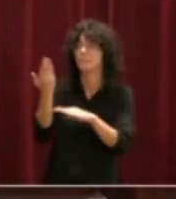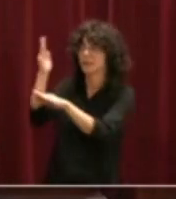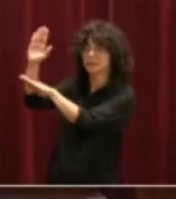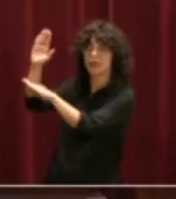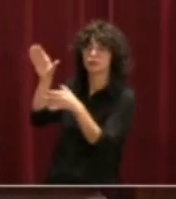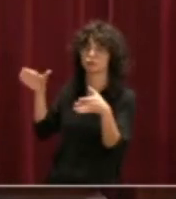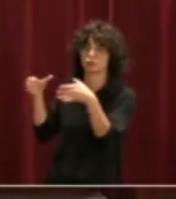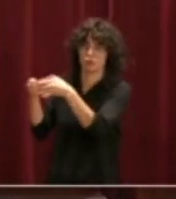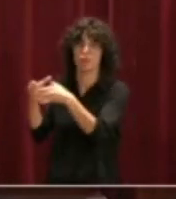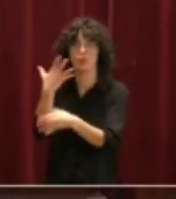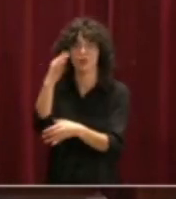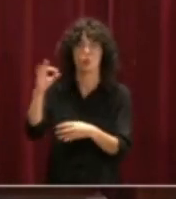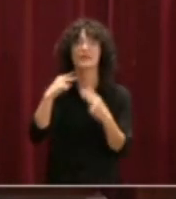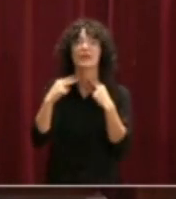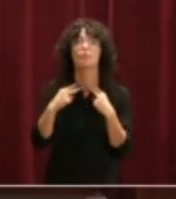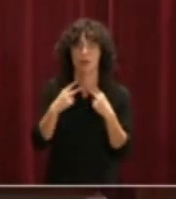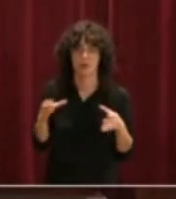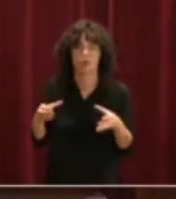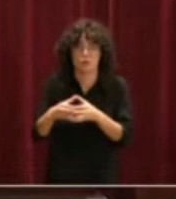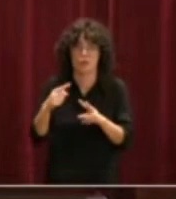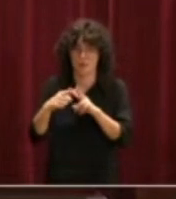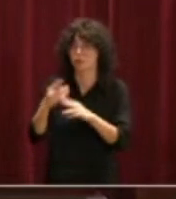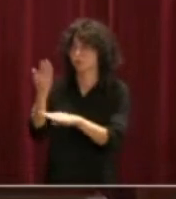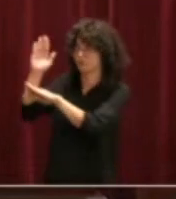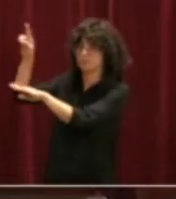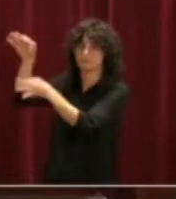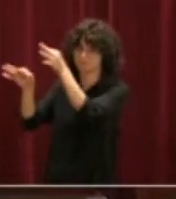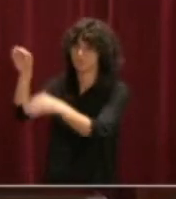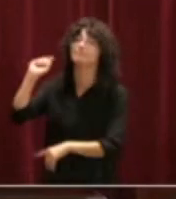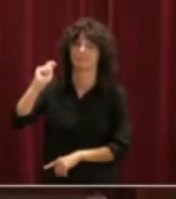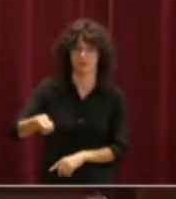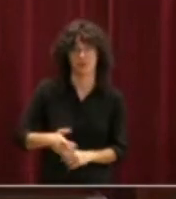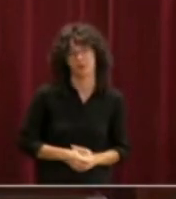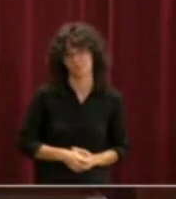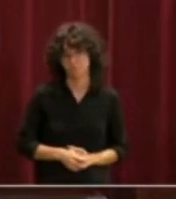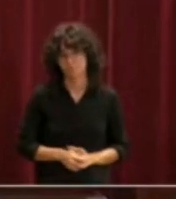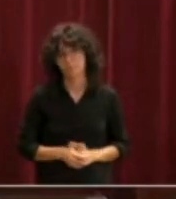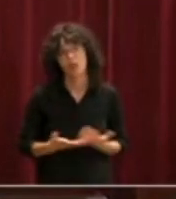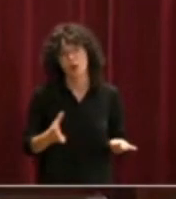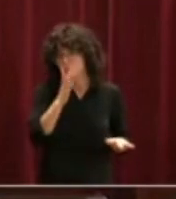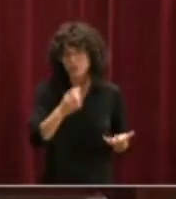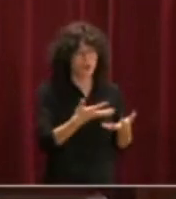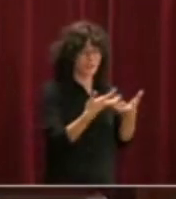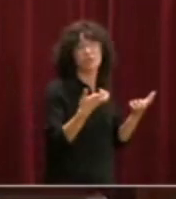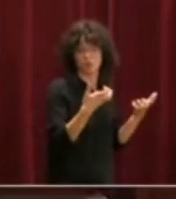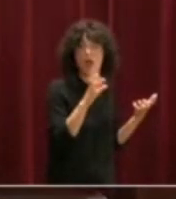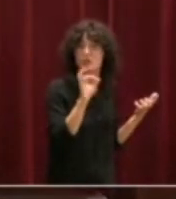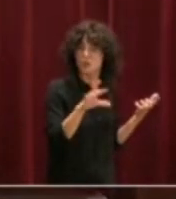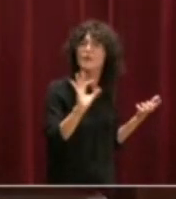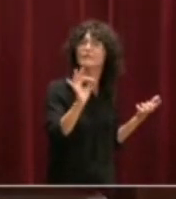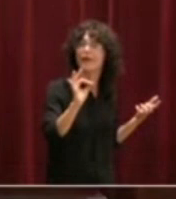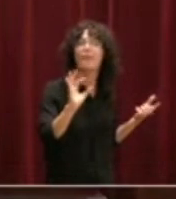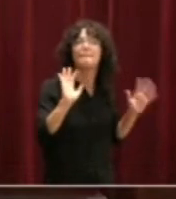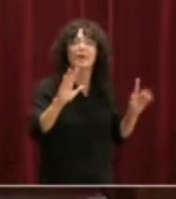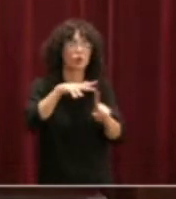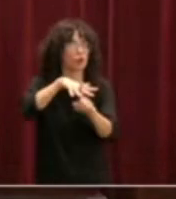grupo parlamentario vox luego por tanto es si es verdad que el texto es el mismo el contexto no lo es